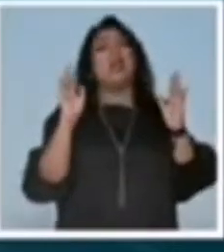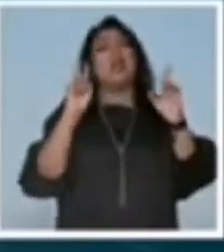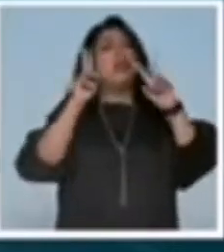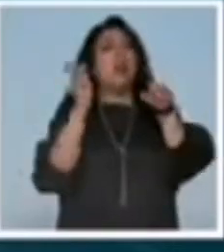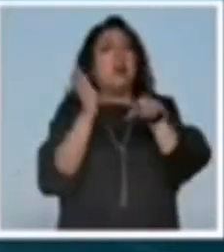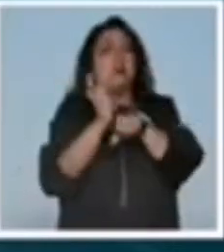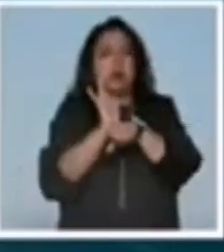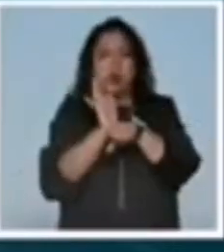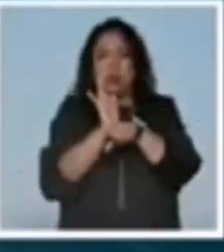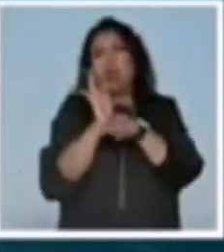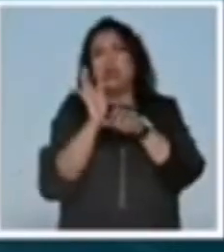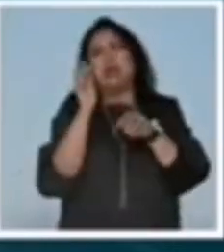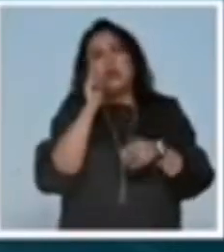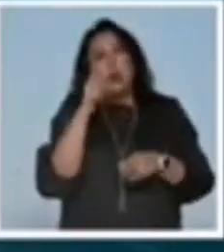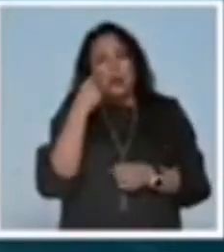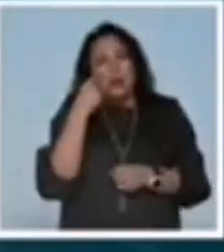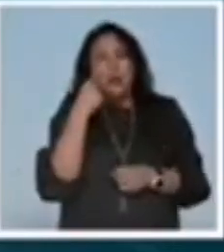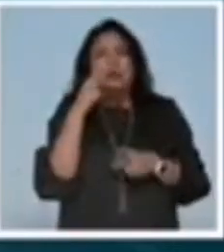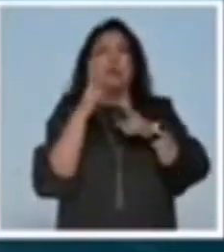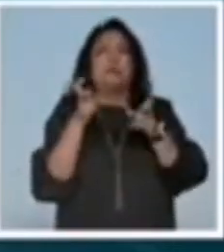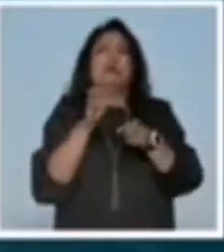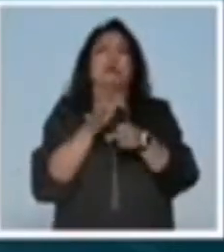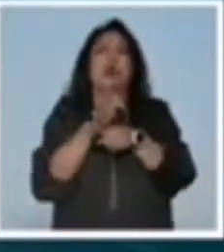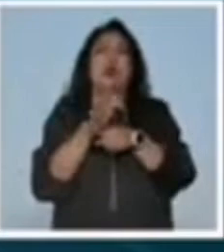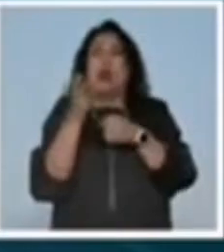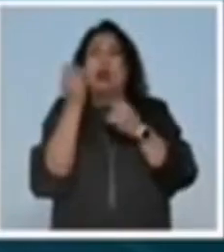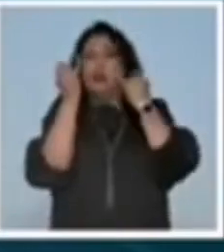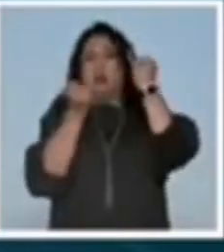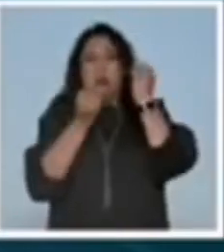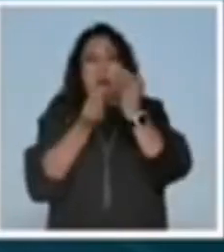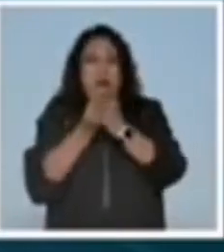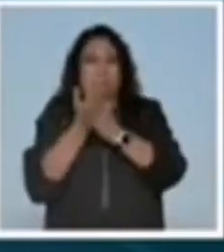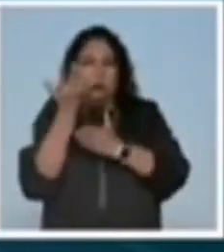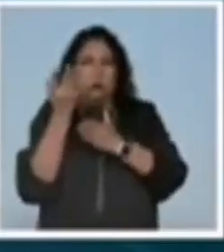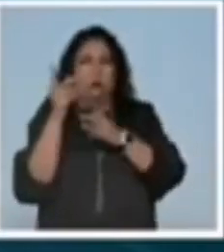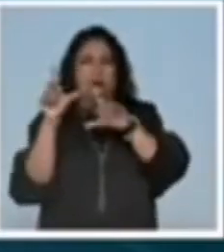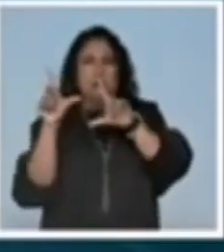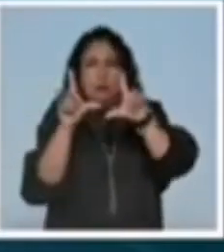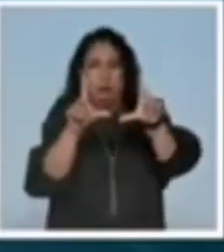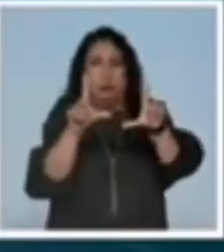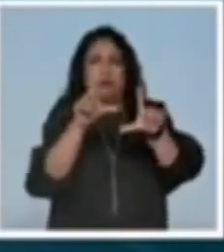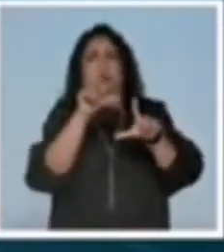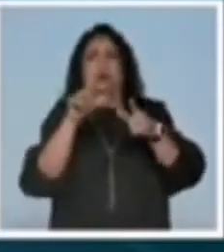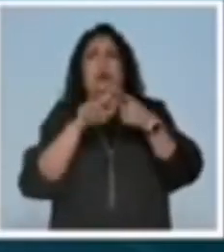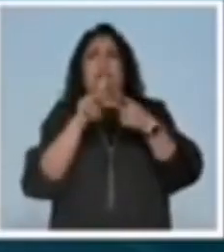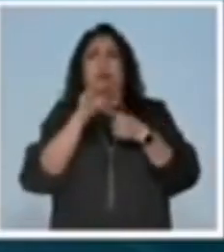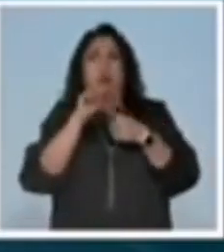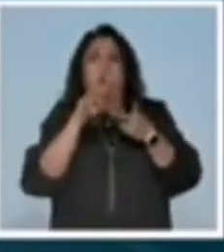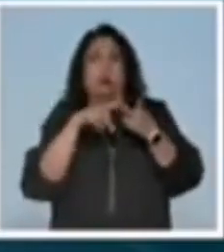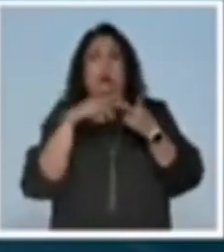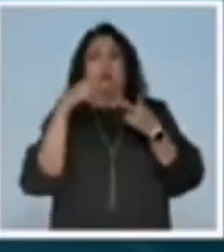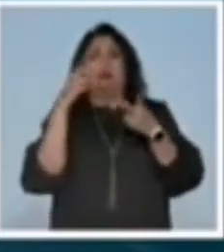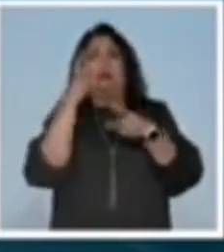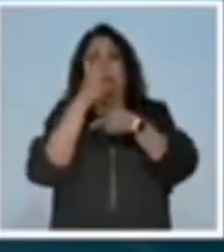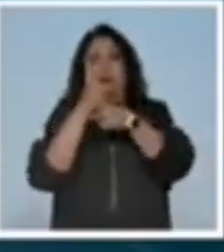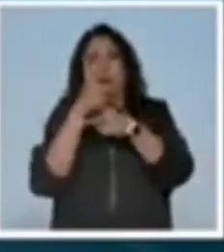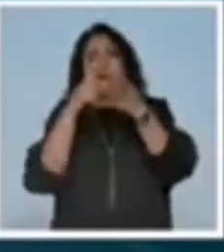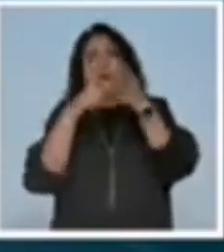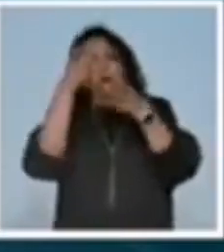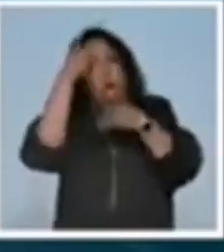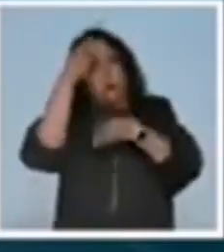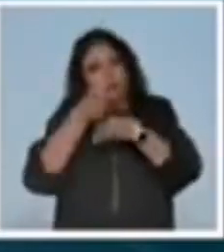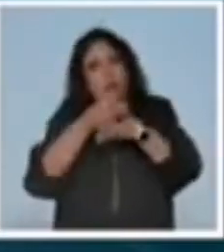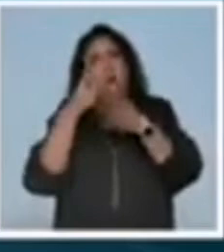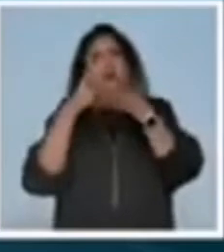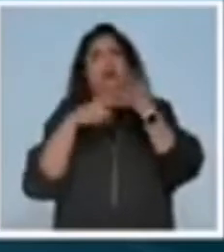cine, se suele hablar constantemente de crear nuevos cuadros en la producción, en la fotografía, en la